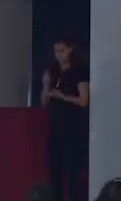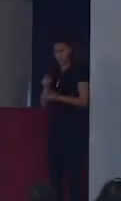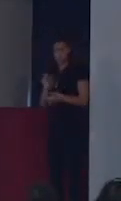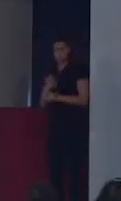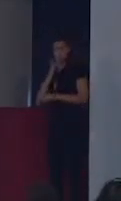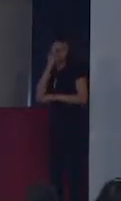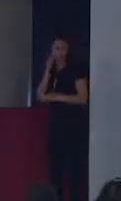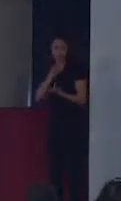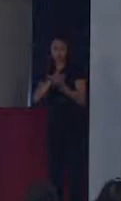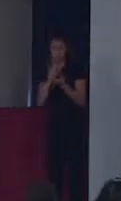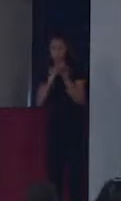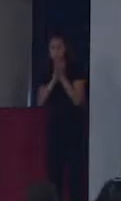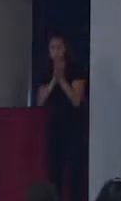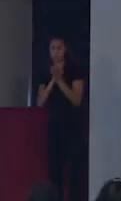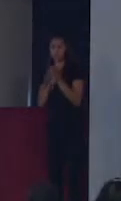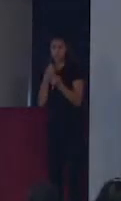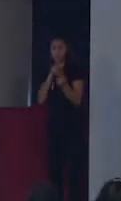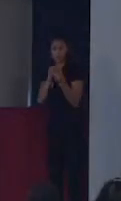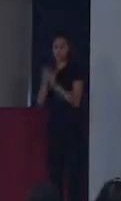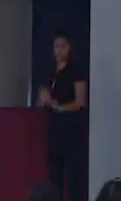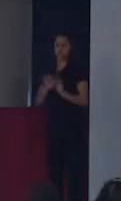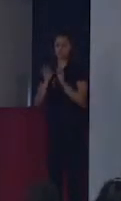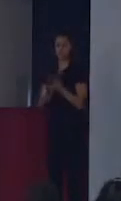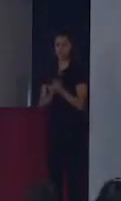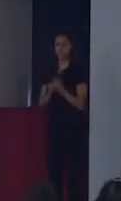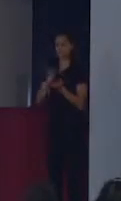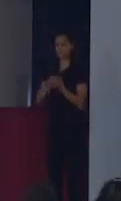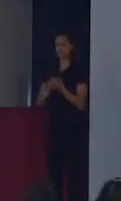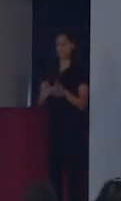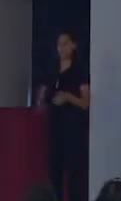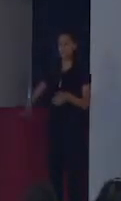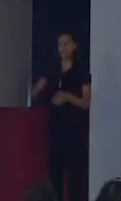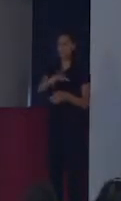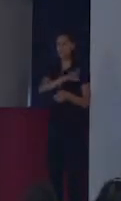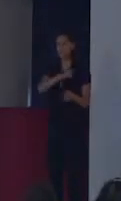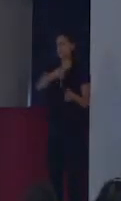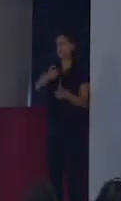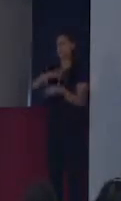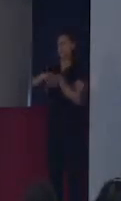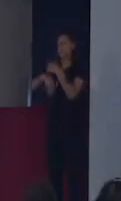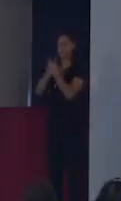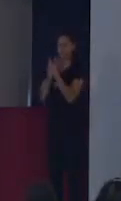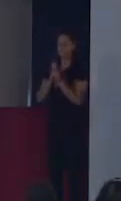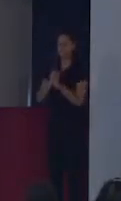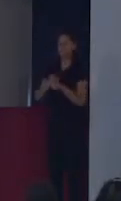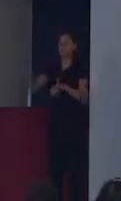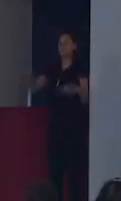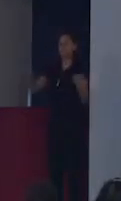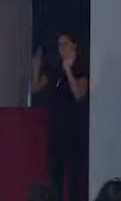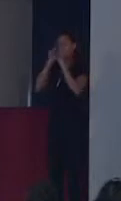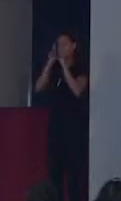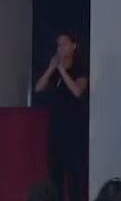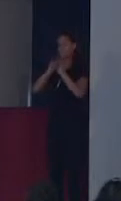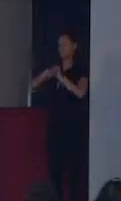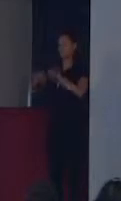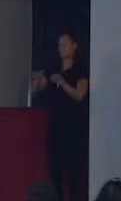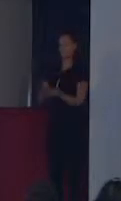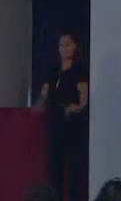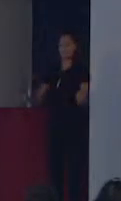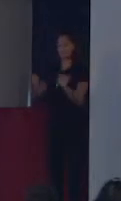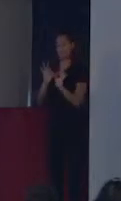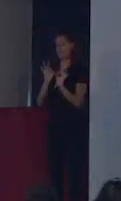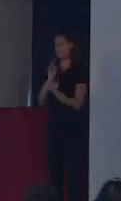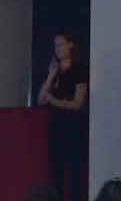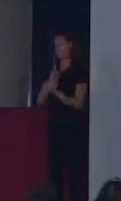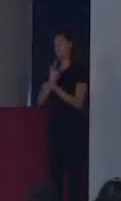es clave. Entonces, invirtamos en foros, invirtamos en esa divulgación del marco legislativo, que es muy